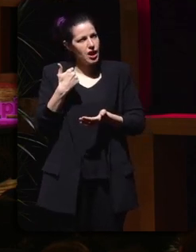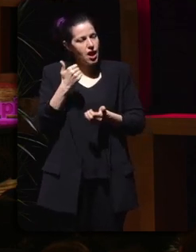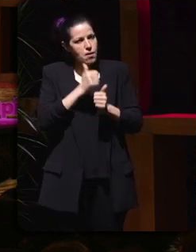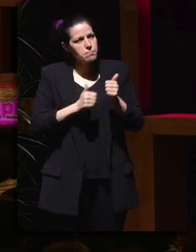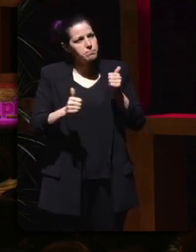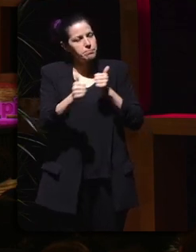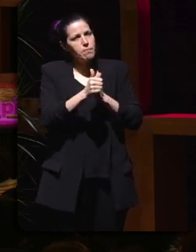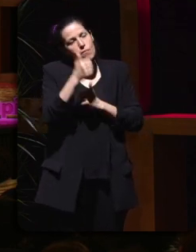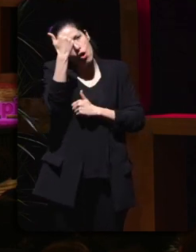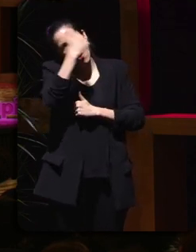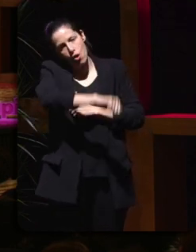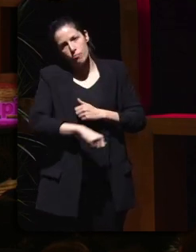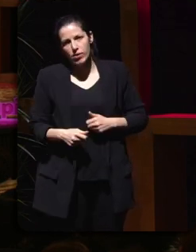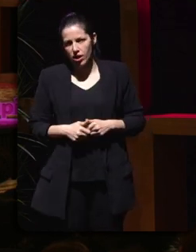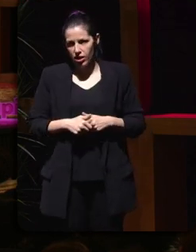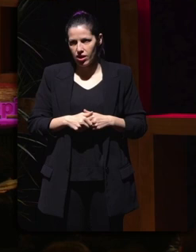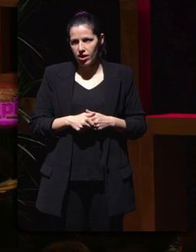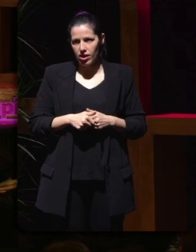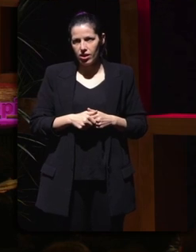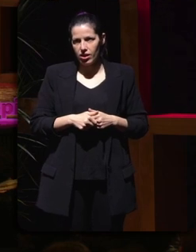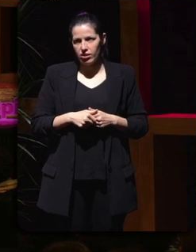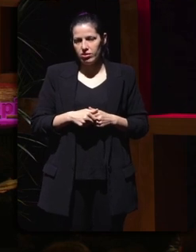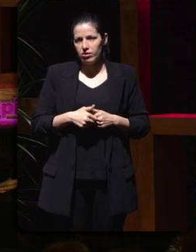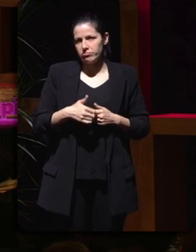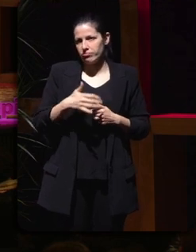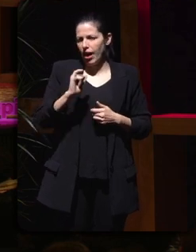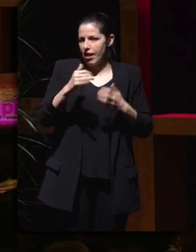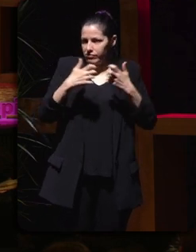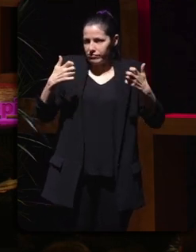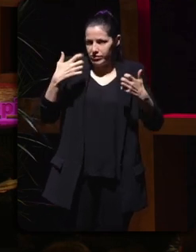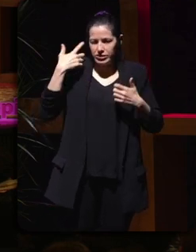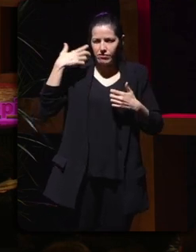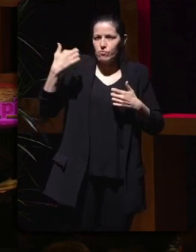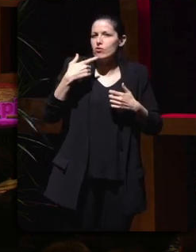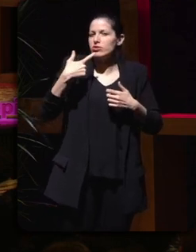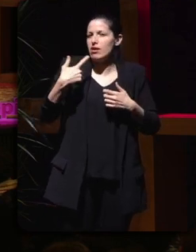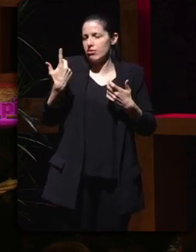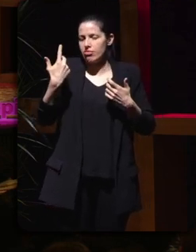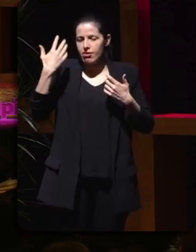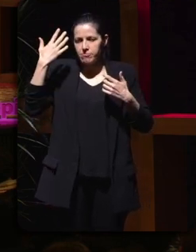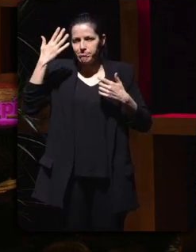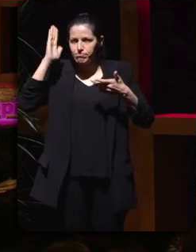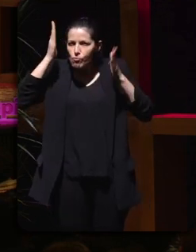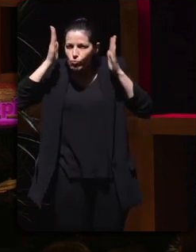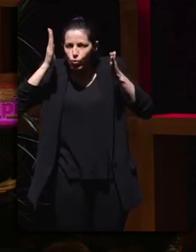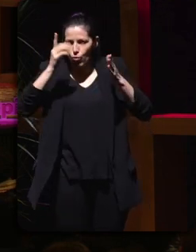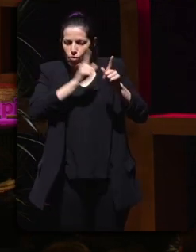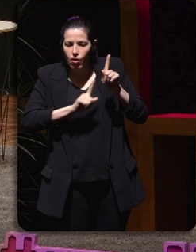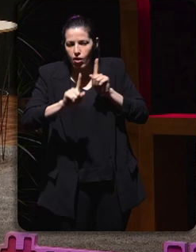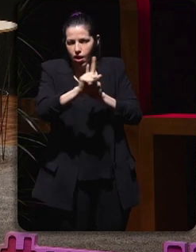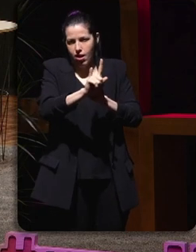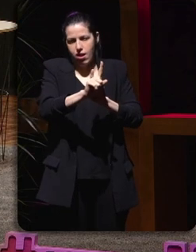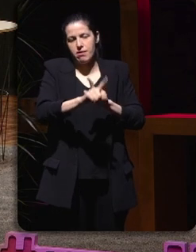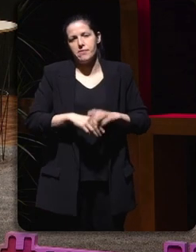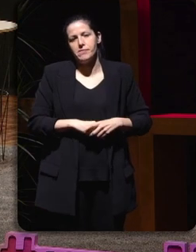burro delante para que no se espante luego yo eso es un refrán de toda la vida en Andalucía Así que cuando cuando tú querías salir y te